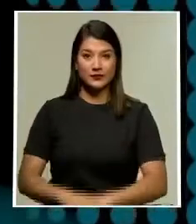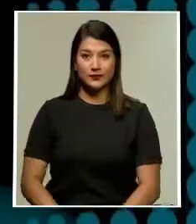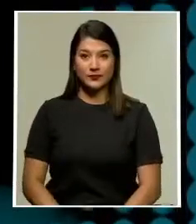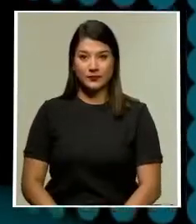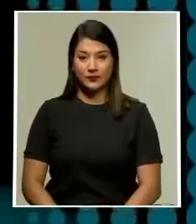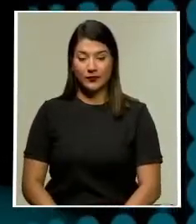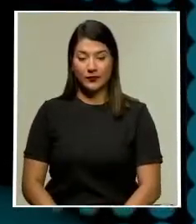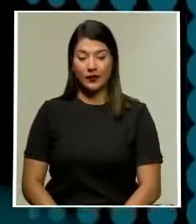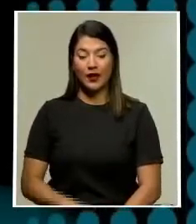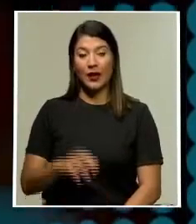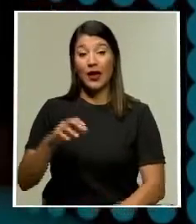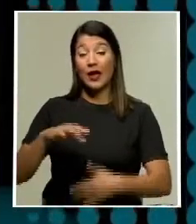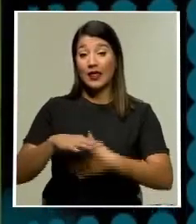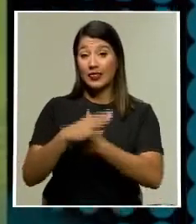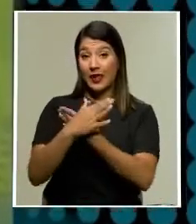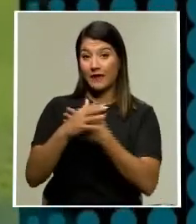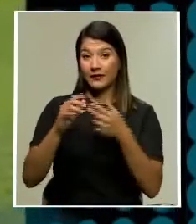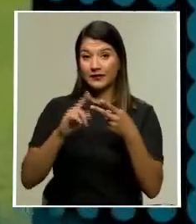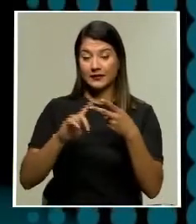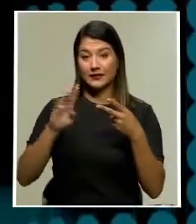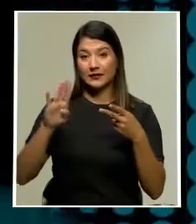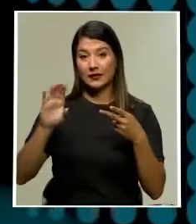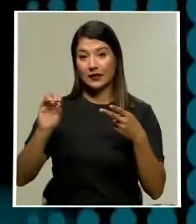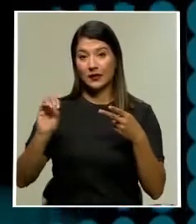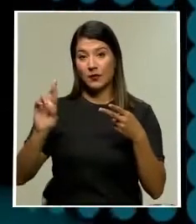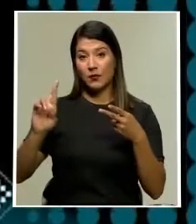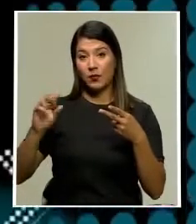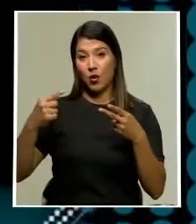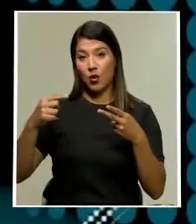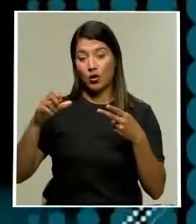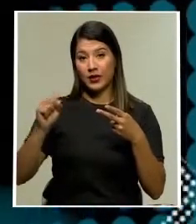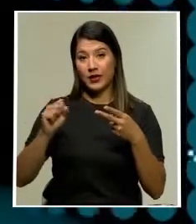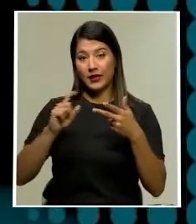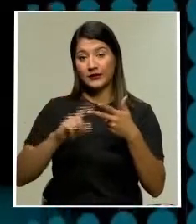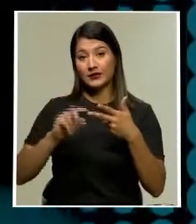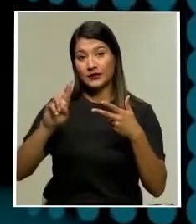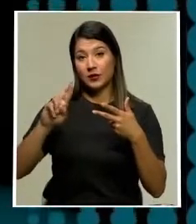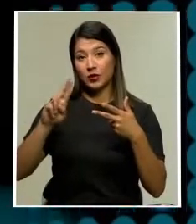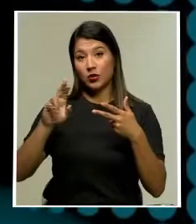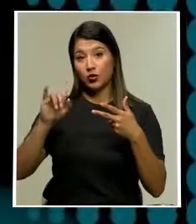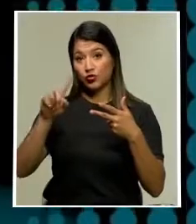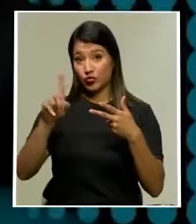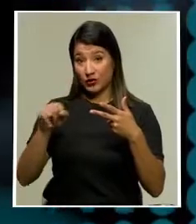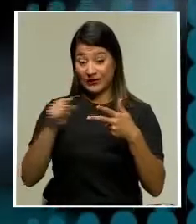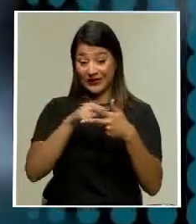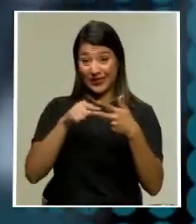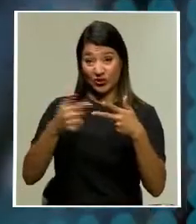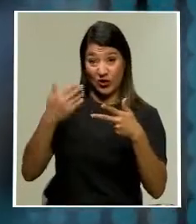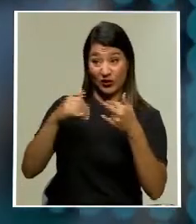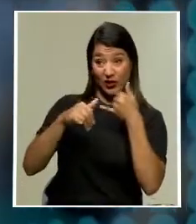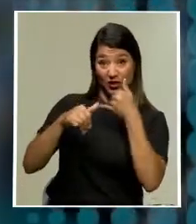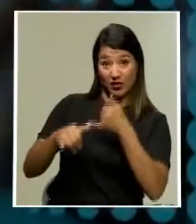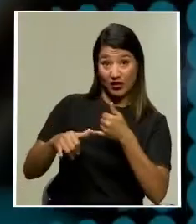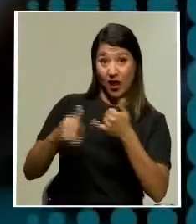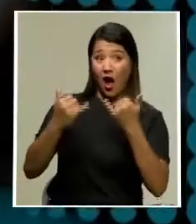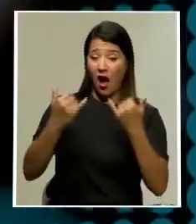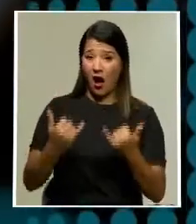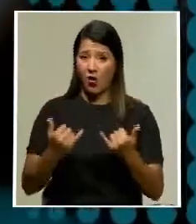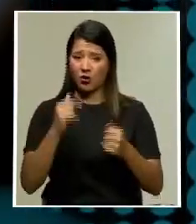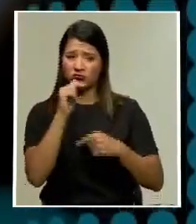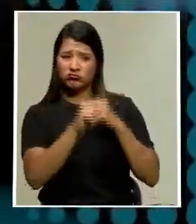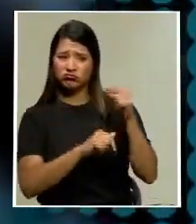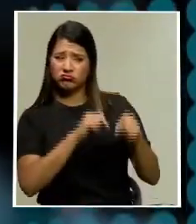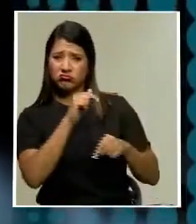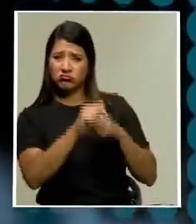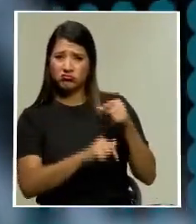Keylor Navas, Celso Borges y Brian Ruiz pasaron de ser los demandantes a ser los cuestionados y ahora su imagen baja cada vez más ante las